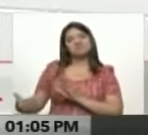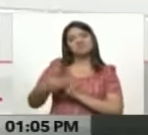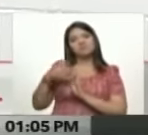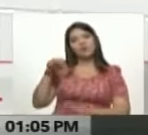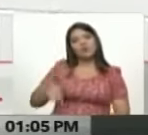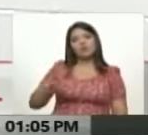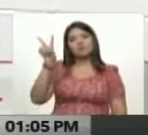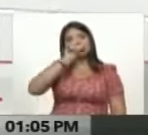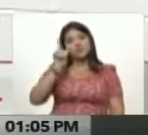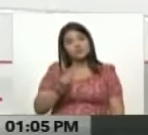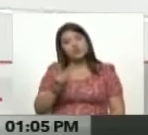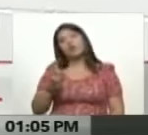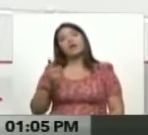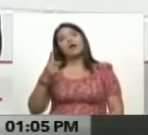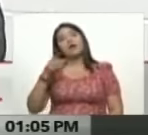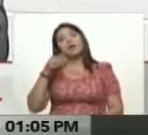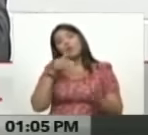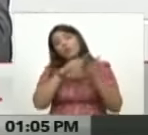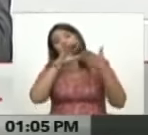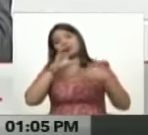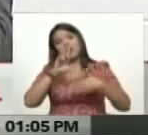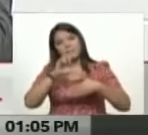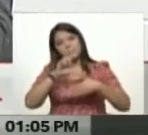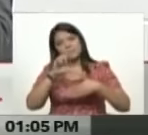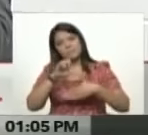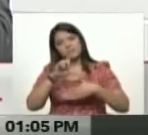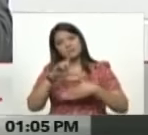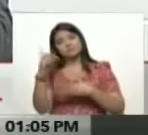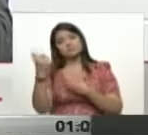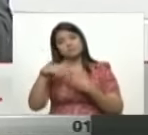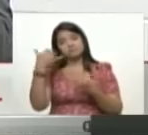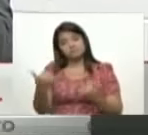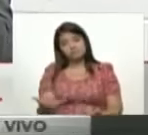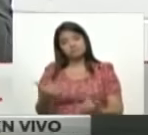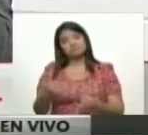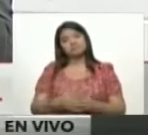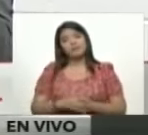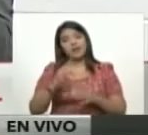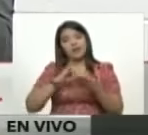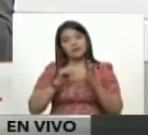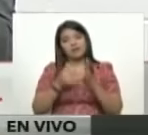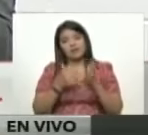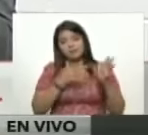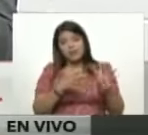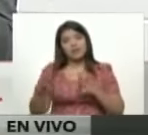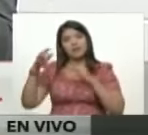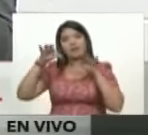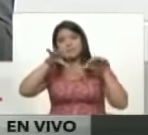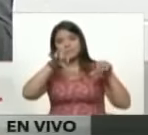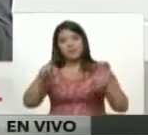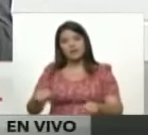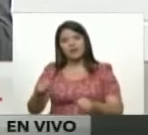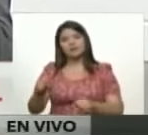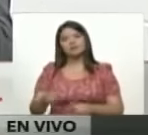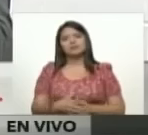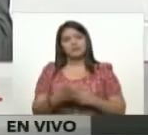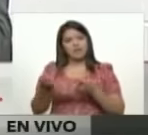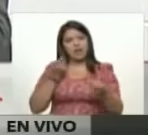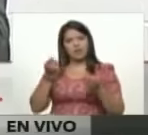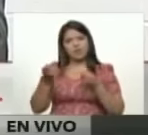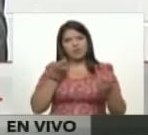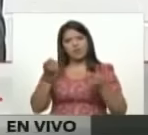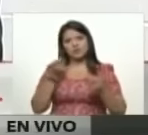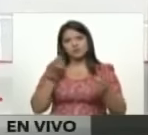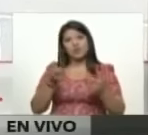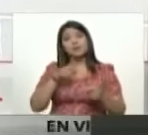Venezuela. América Latina se inscribe en la estrategia imperial de imponer su dominación y